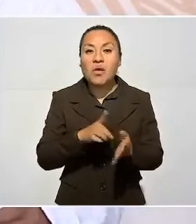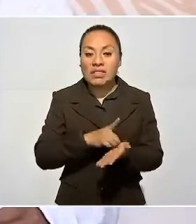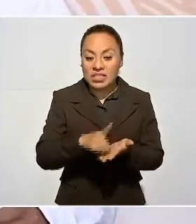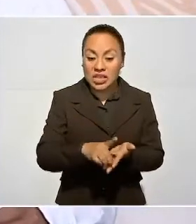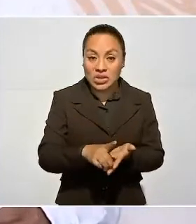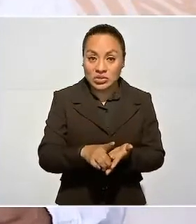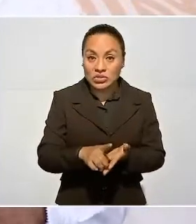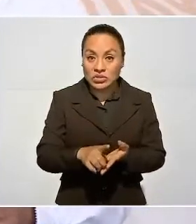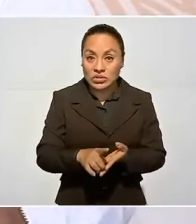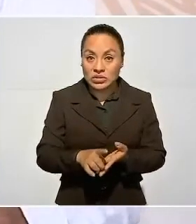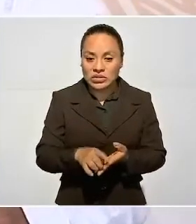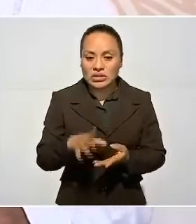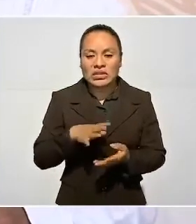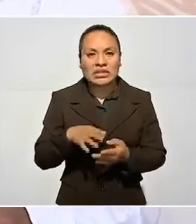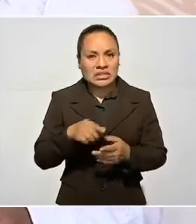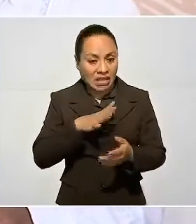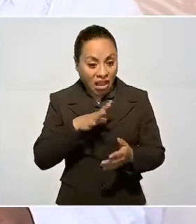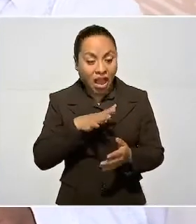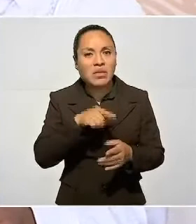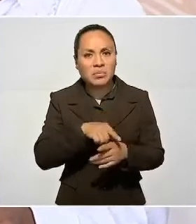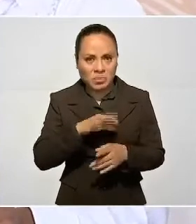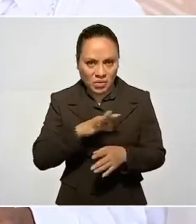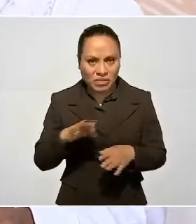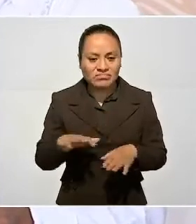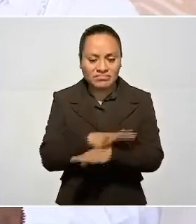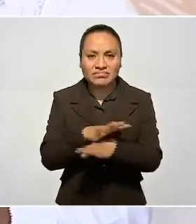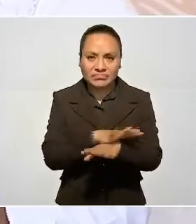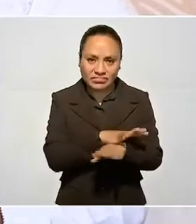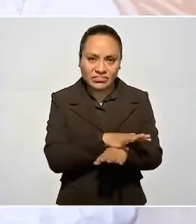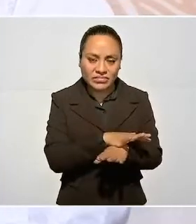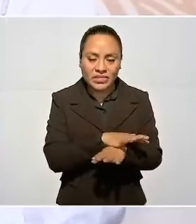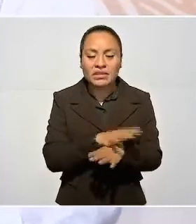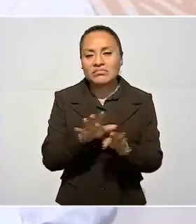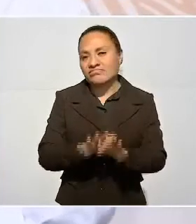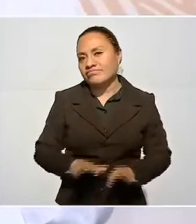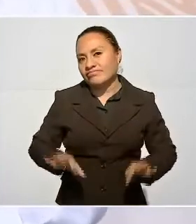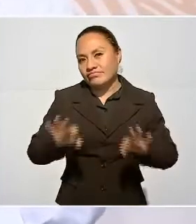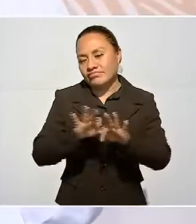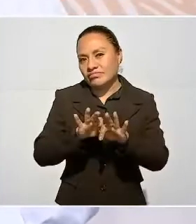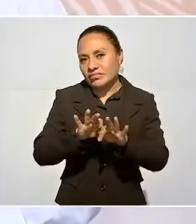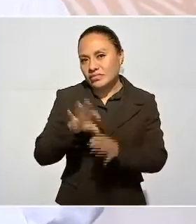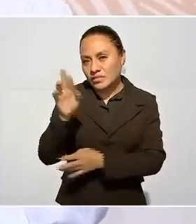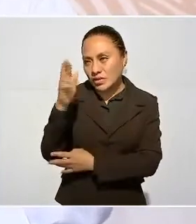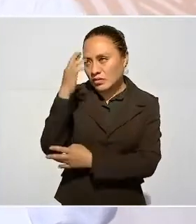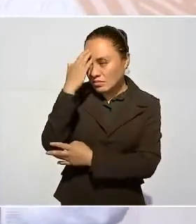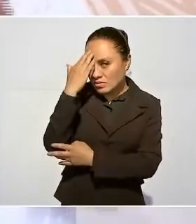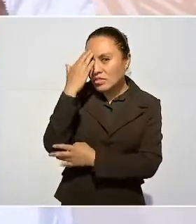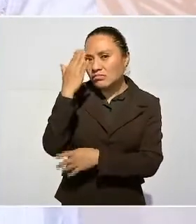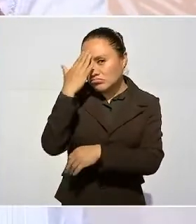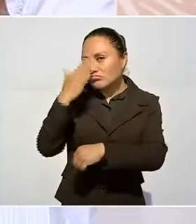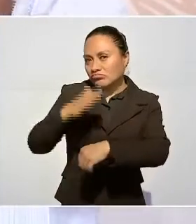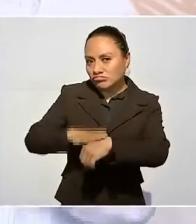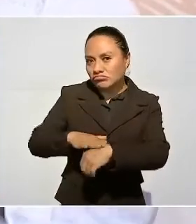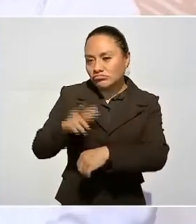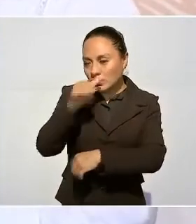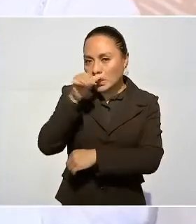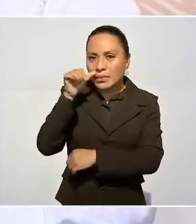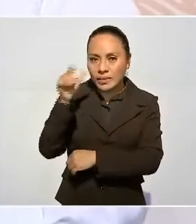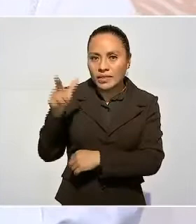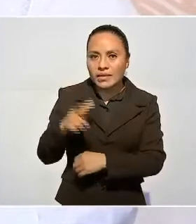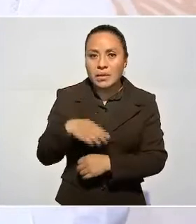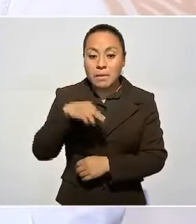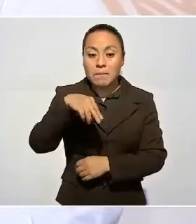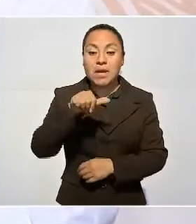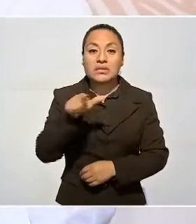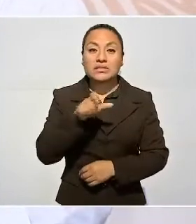derechos inalienables, es importante recordar lo que Benito Juárez afirmó a